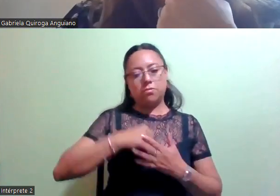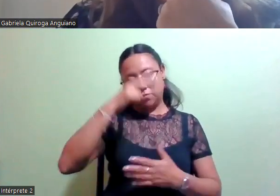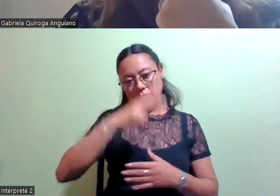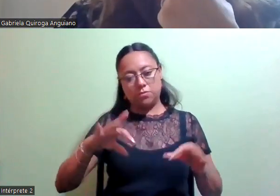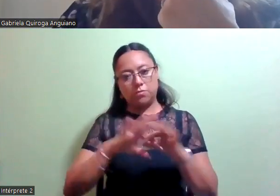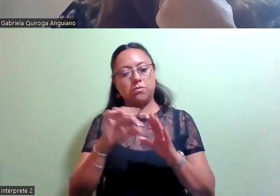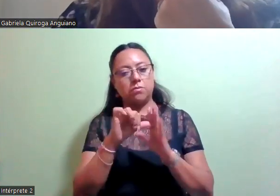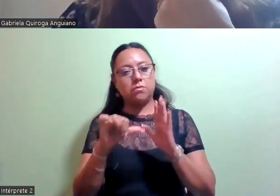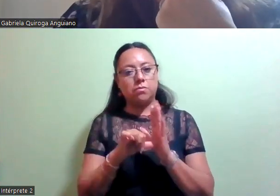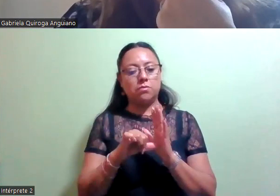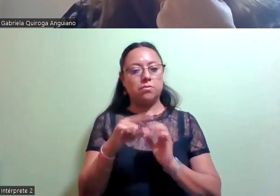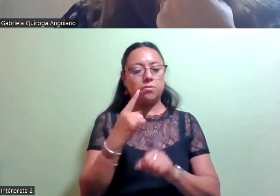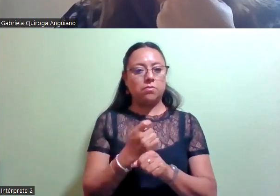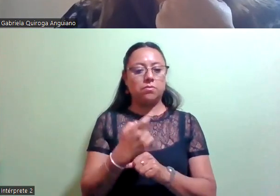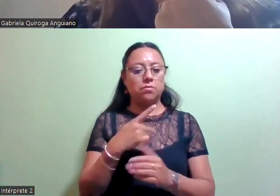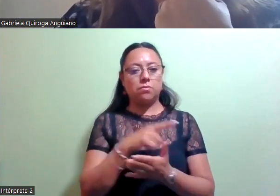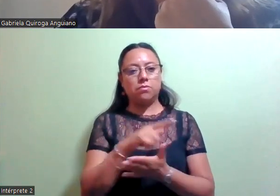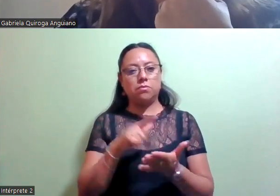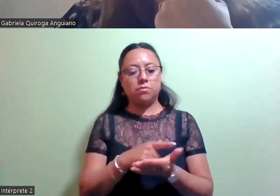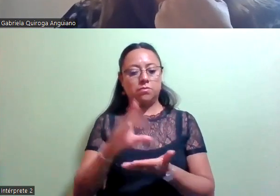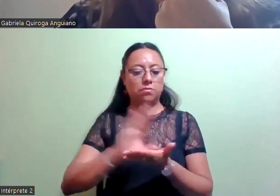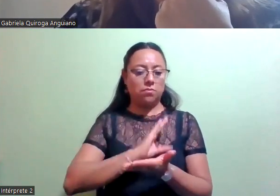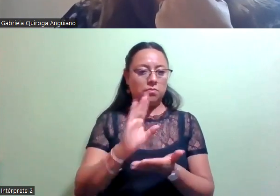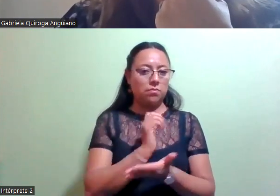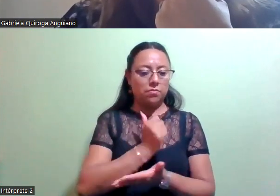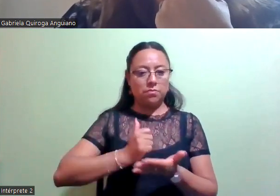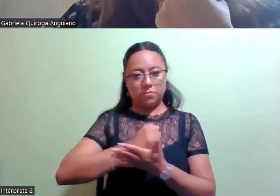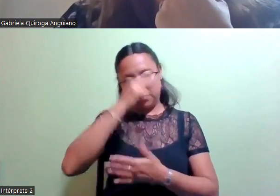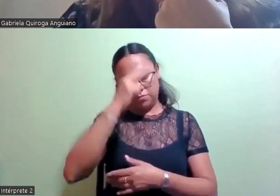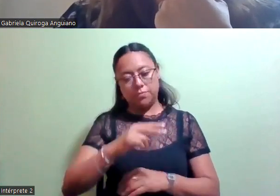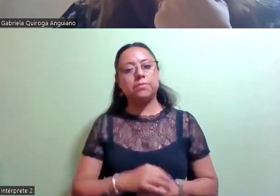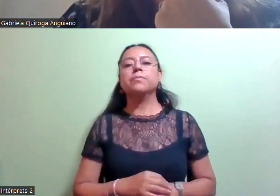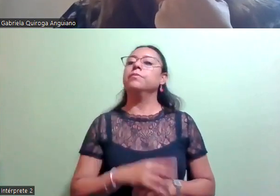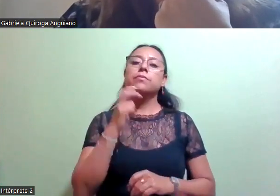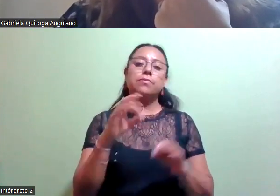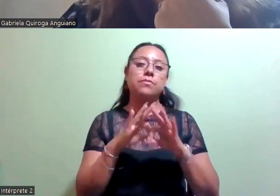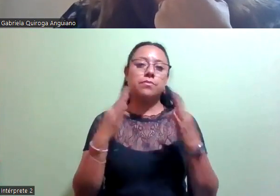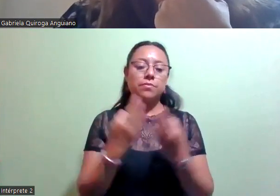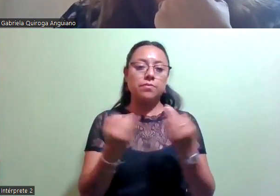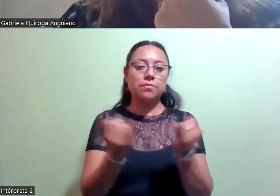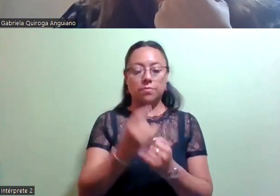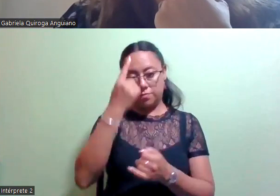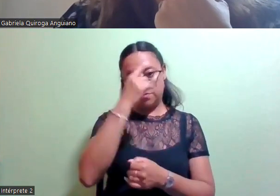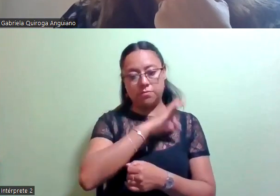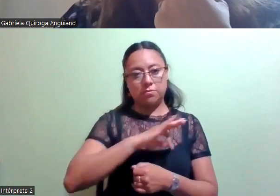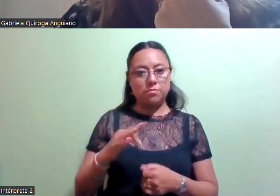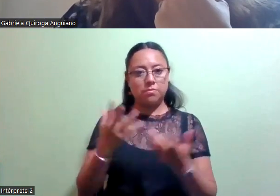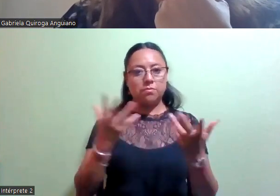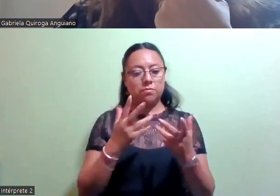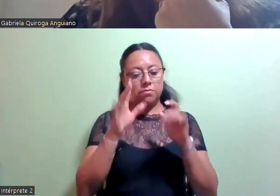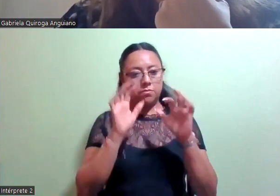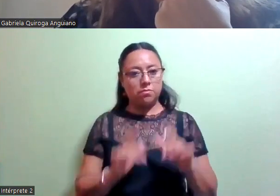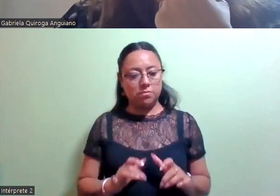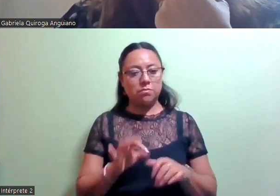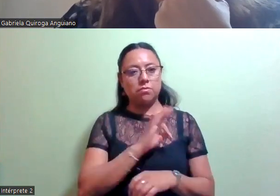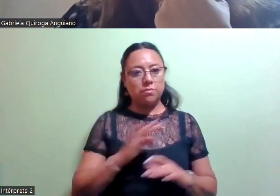lo dispuesto por el artículo primero de la Ley de Ingresos de la Ciudad de México. En este sentido, y a efecto de poder construir una redacción que se apegue al